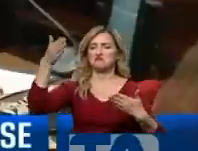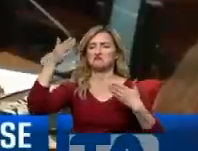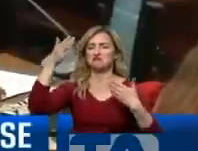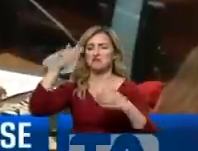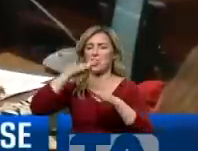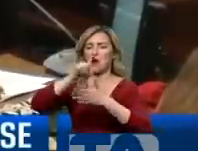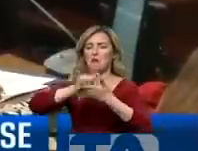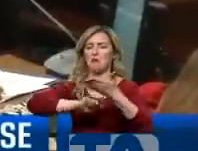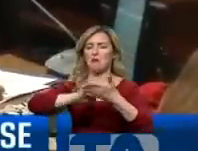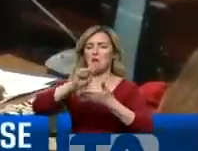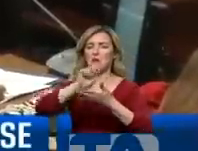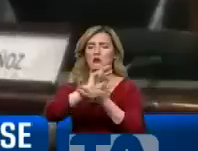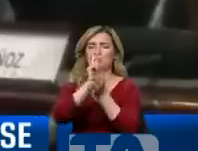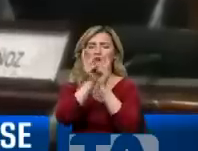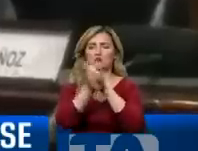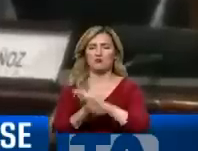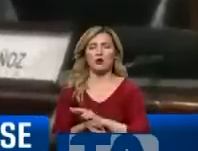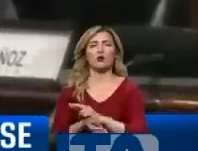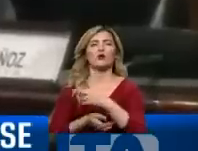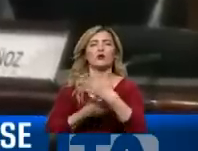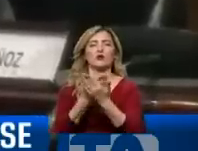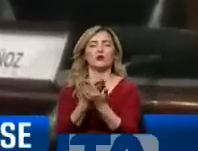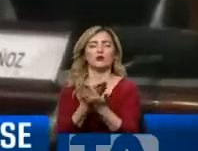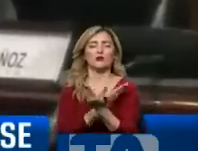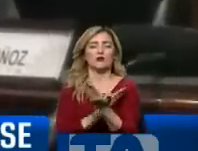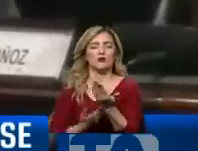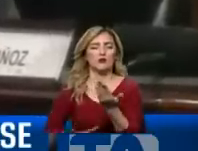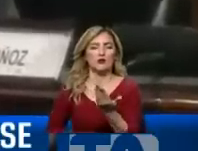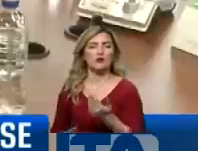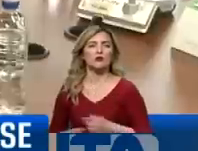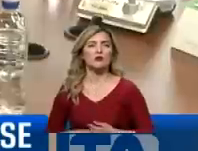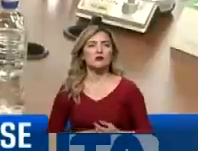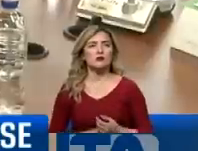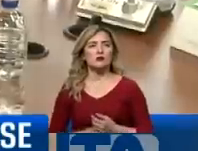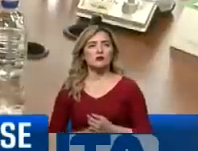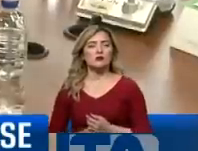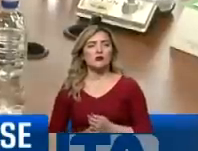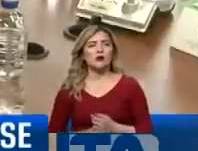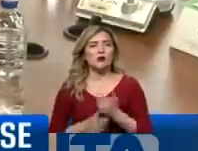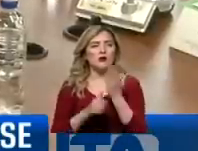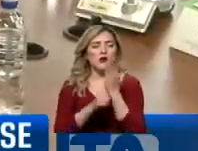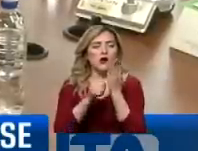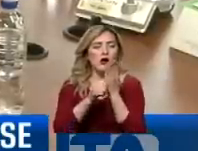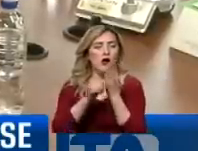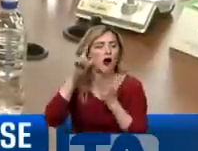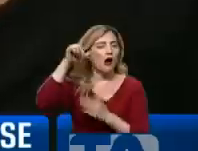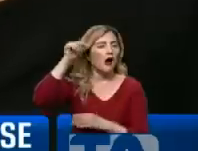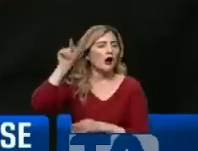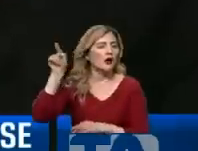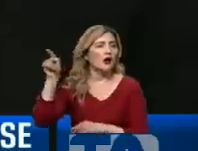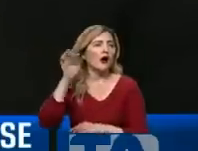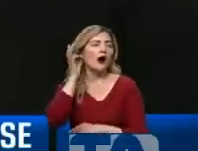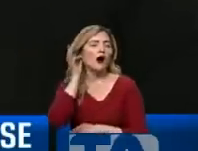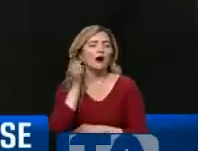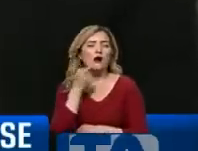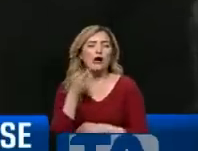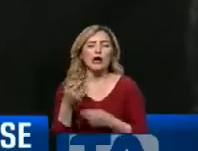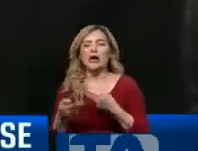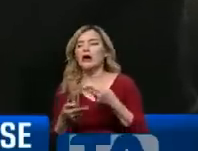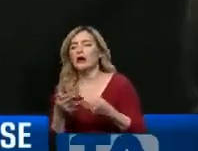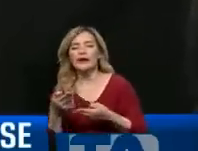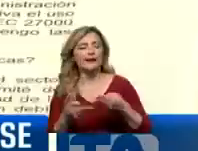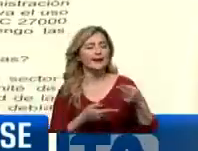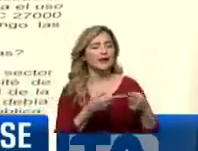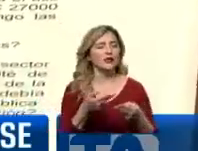la aprobación de las reformas planteadas por el Ejecutivo. Dice la ministra de Gobierno que iniciará los cabildeos en